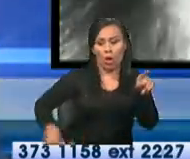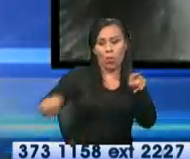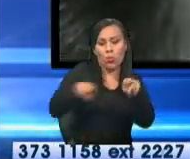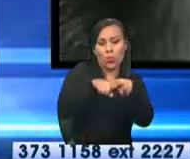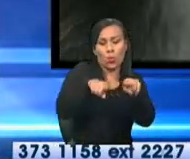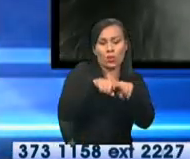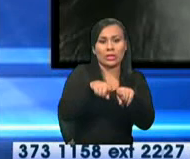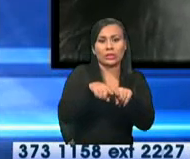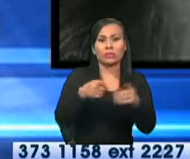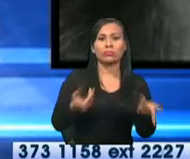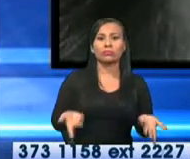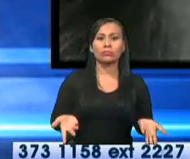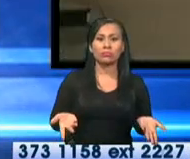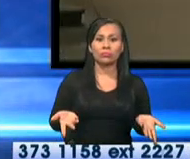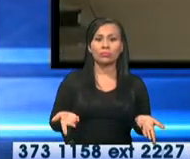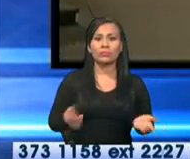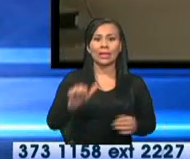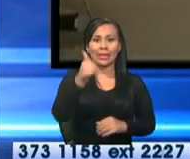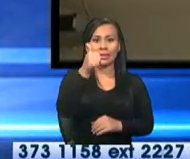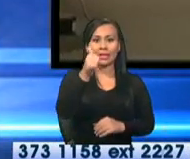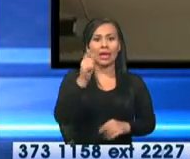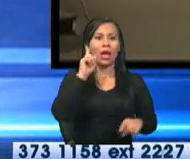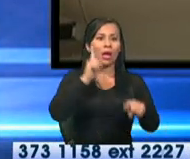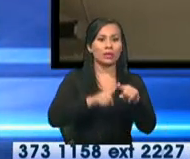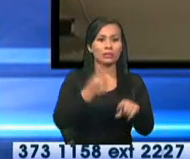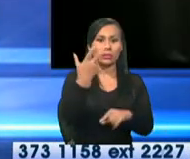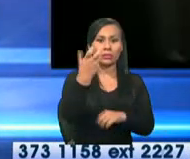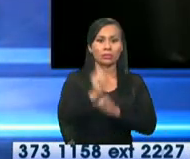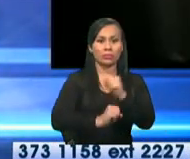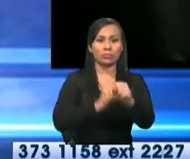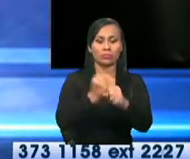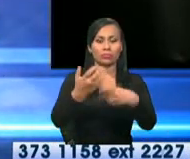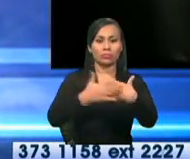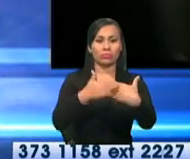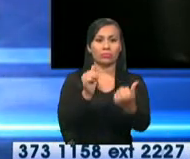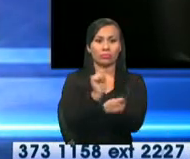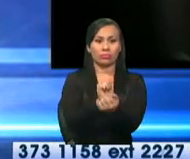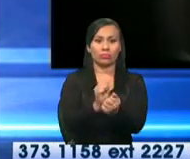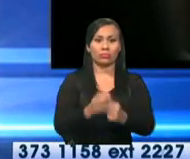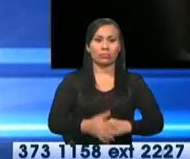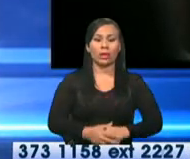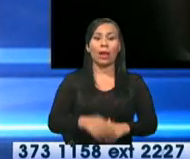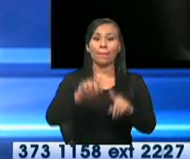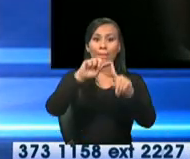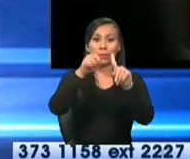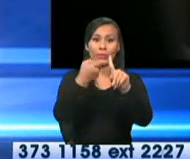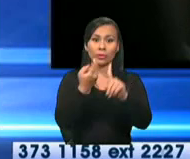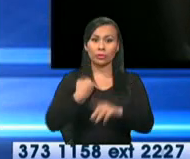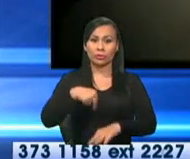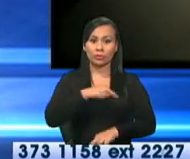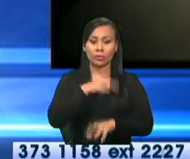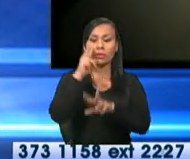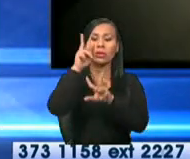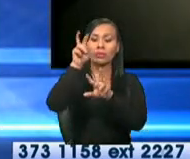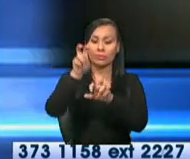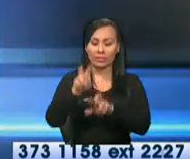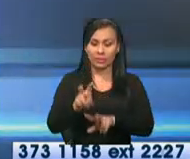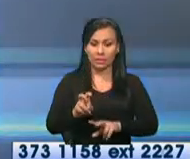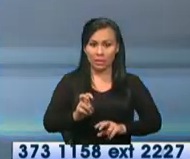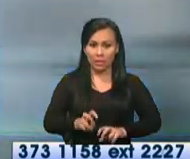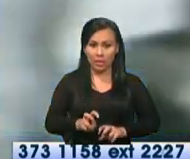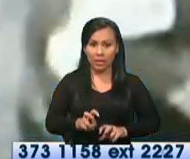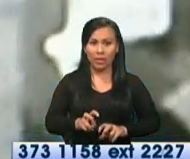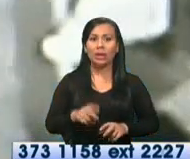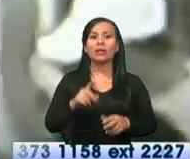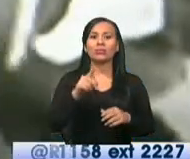por homicidio? De 10 a 13 años. ¿En caso de tentativa? Lo que establece el código es el tercio de la pena.